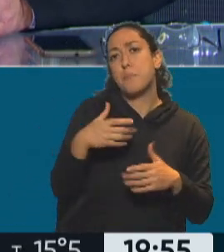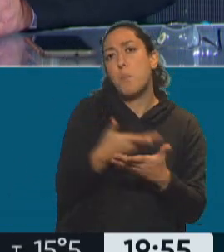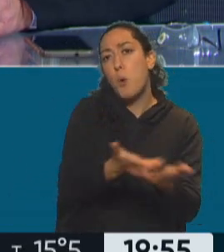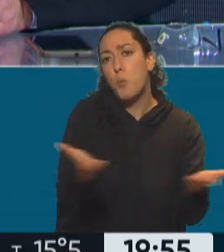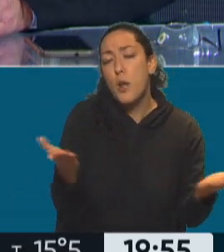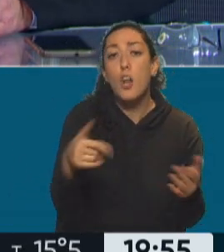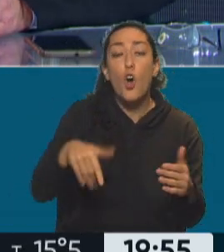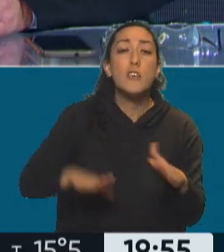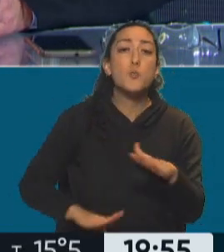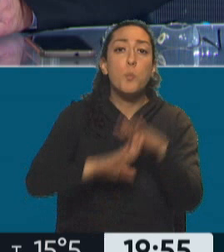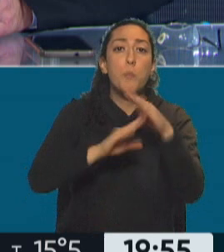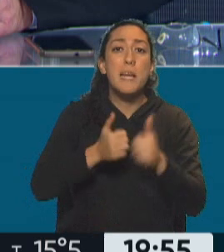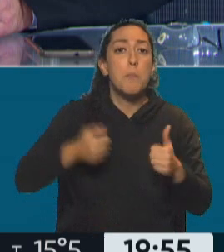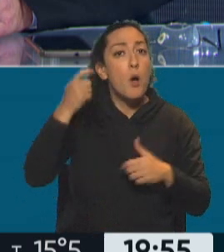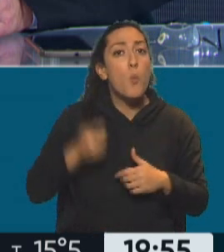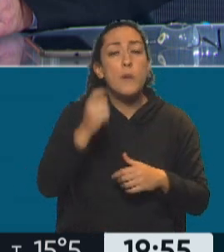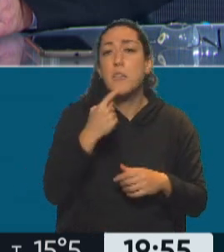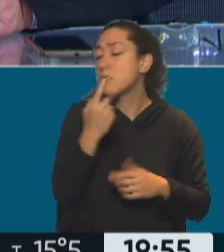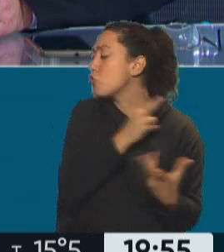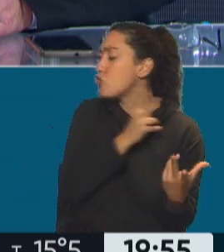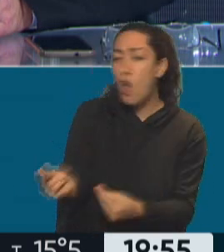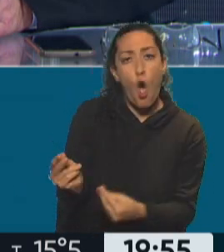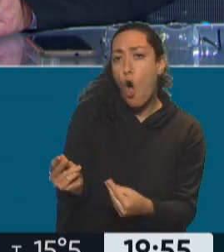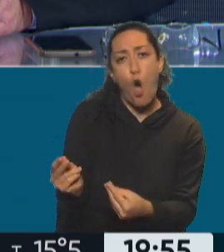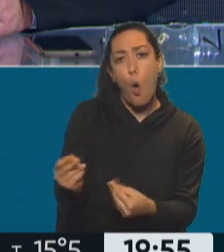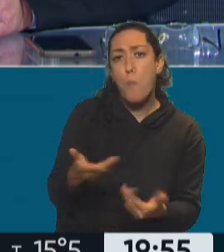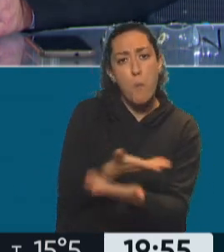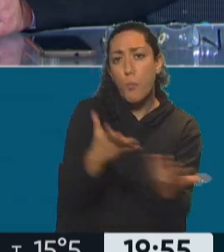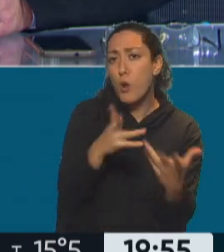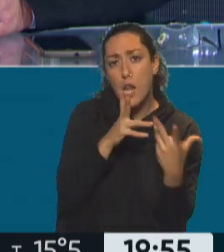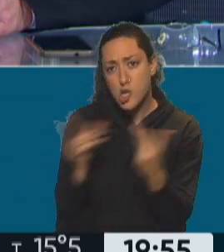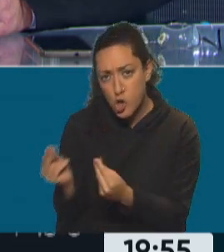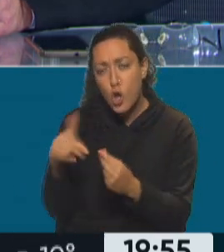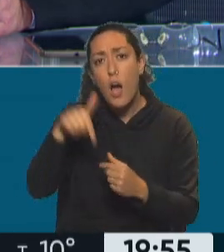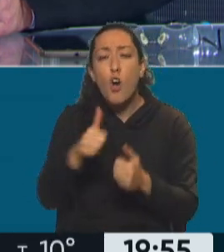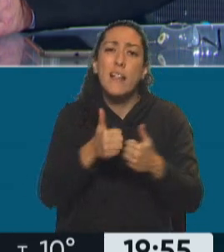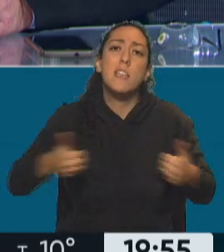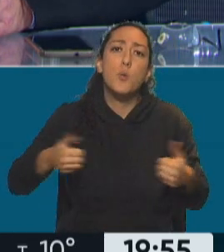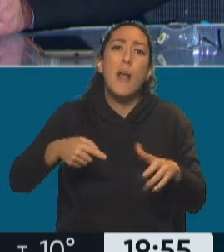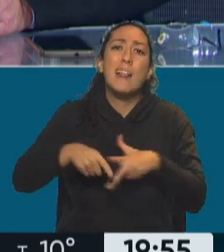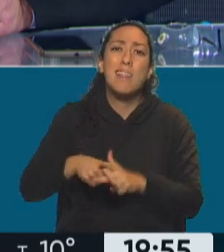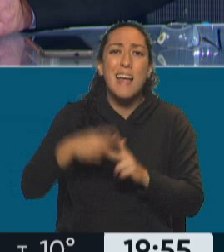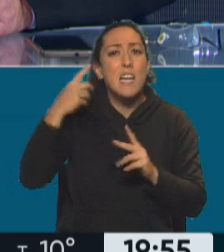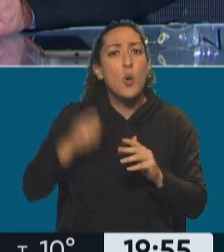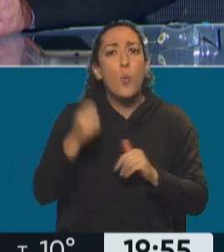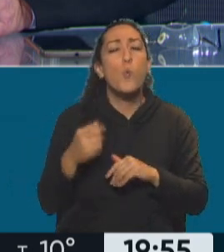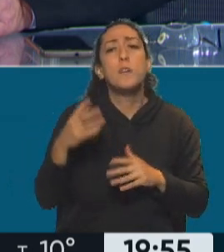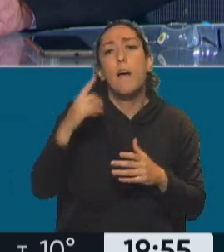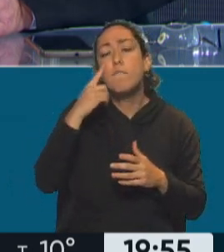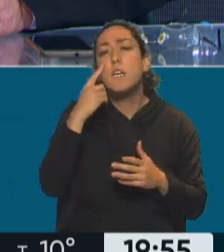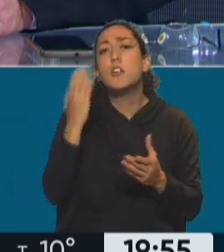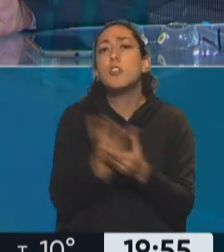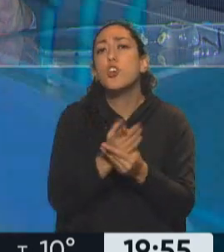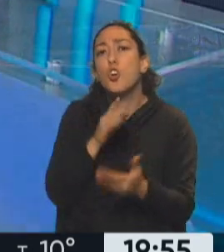Suprema le dijo definitivamente que no al tribunal popular, ahora un tribunal técnico tiene que revisar esa condena.